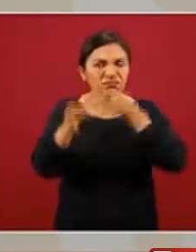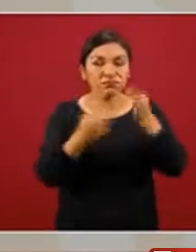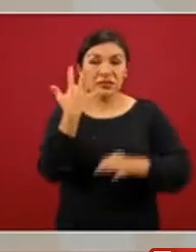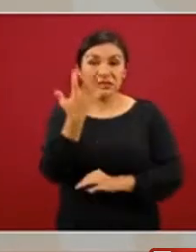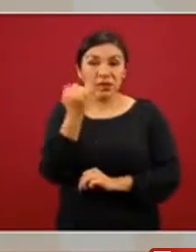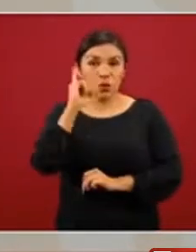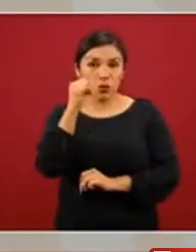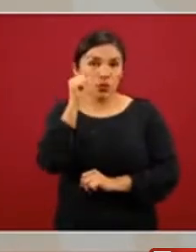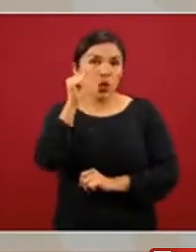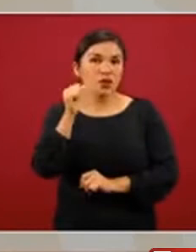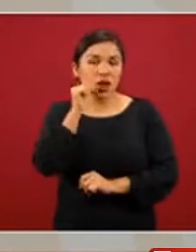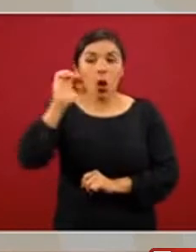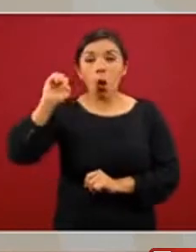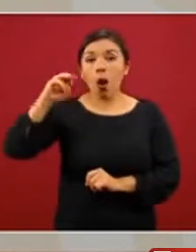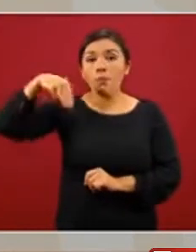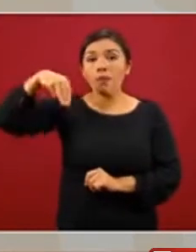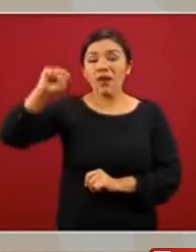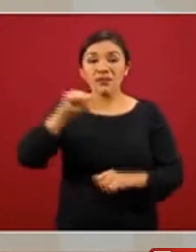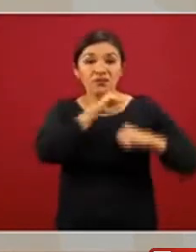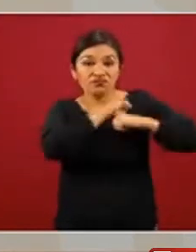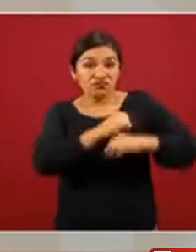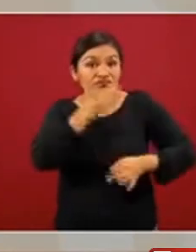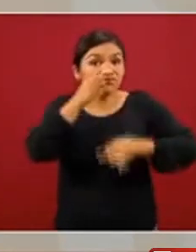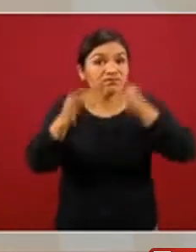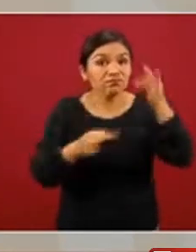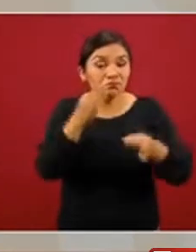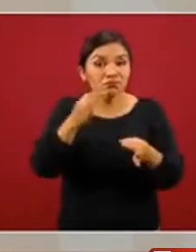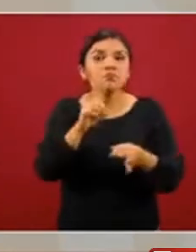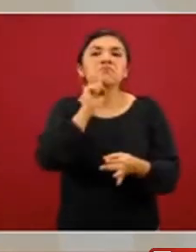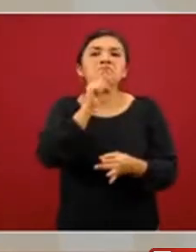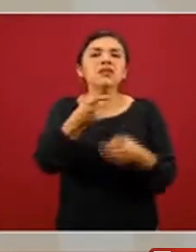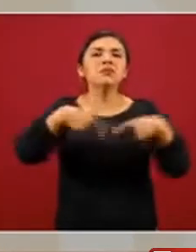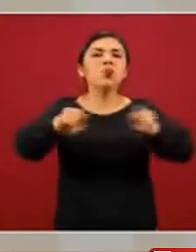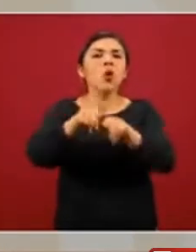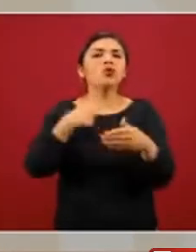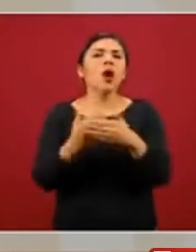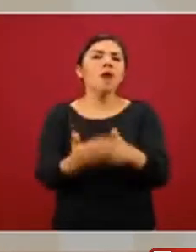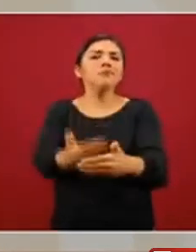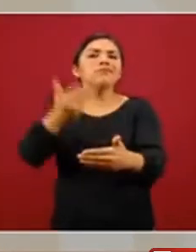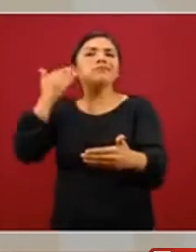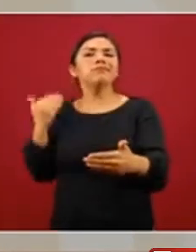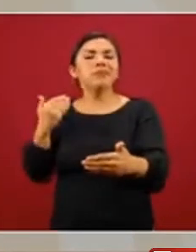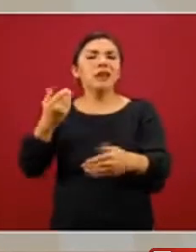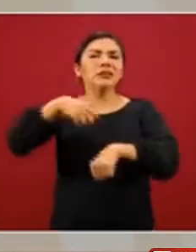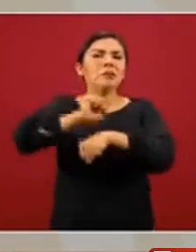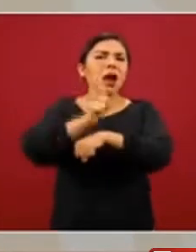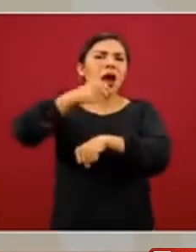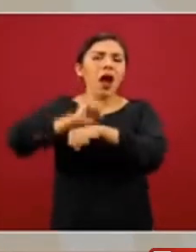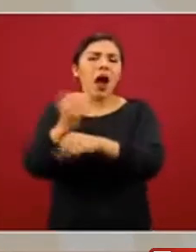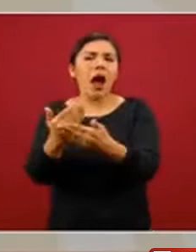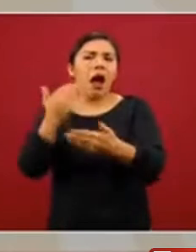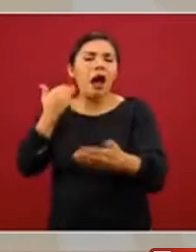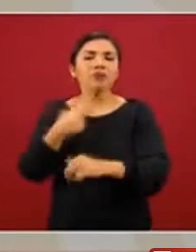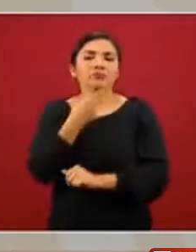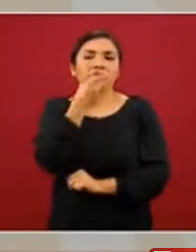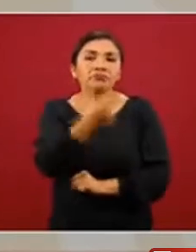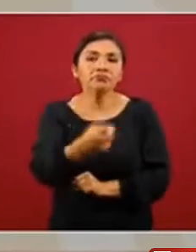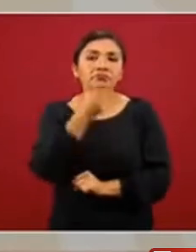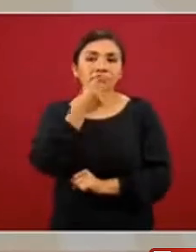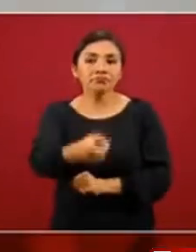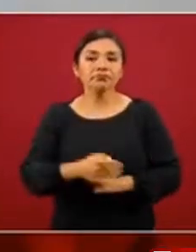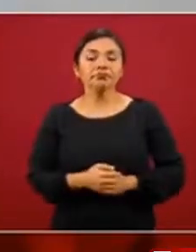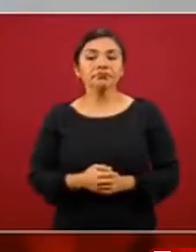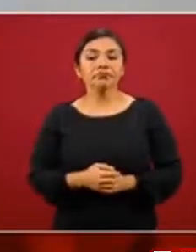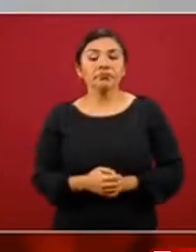junio, la Organización Mundial de la Salud, es lo que nosotros venimos diciendo desde hace varias semanas o meses. Y a lo